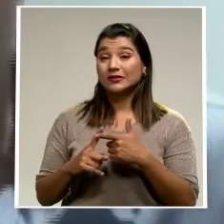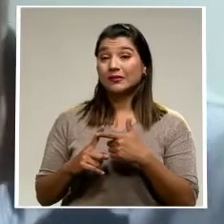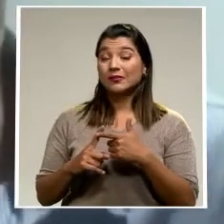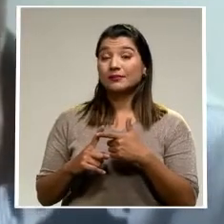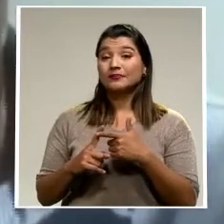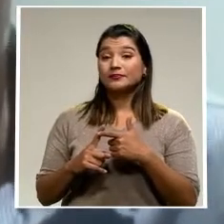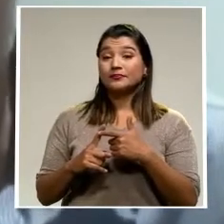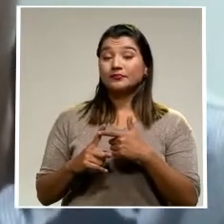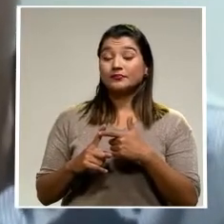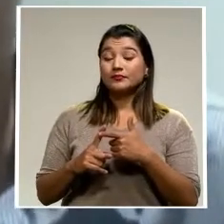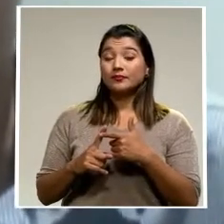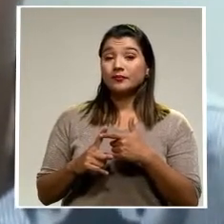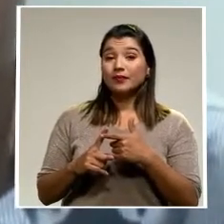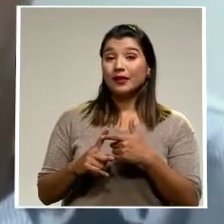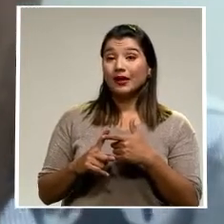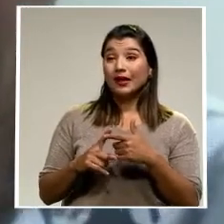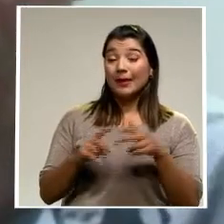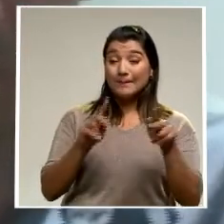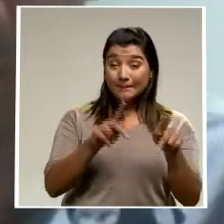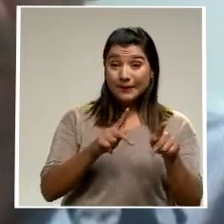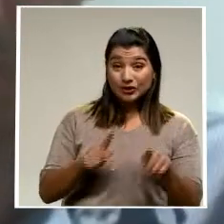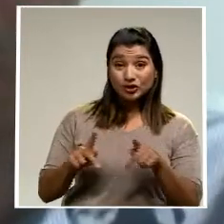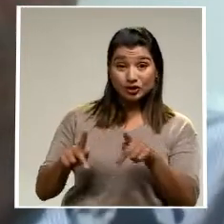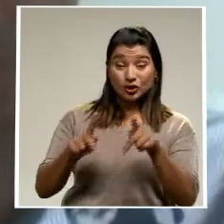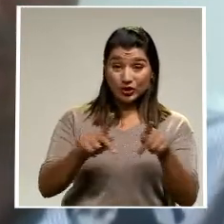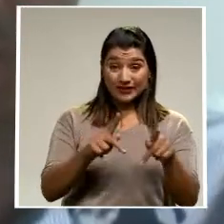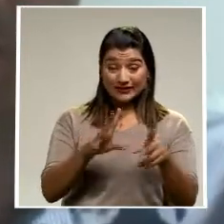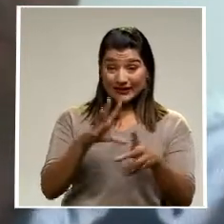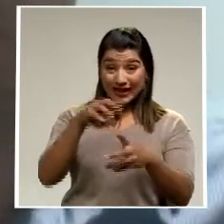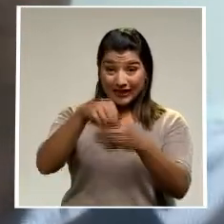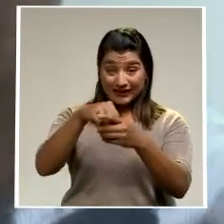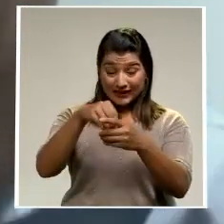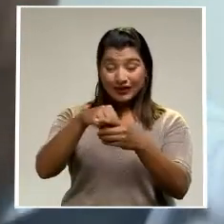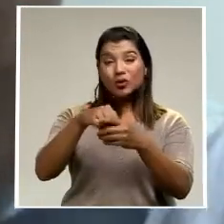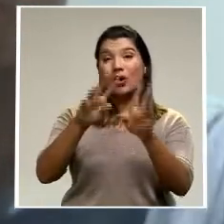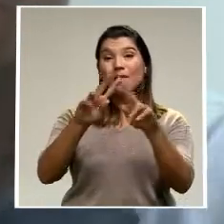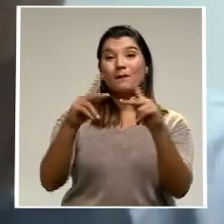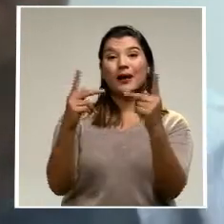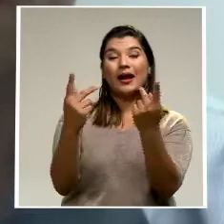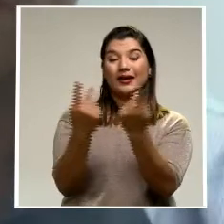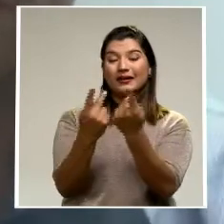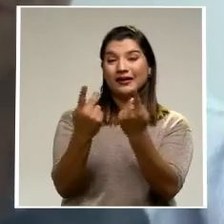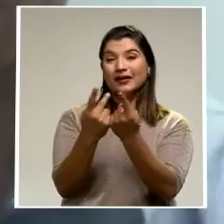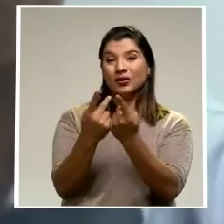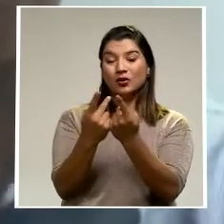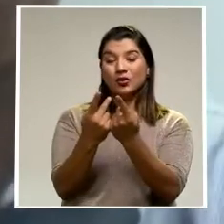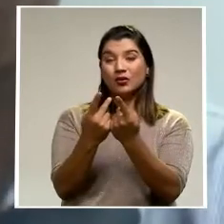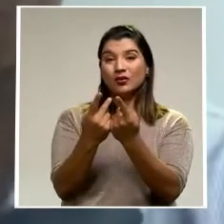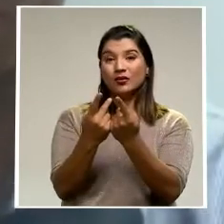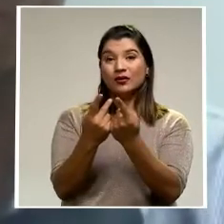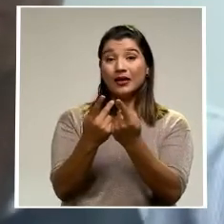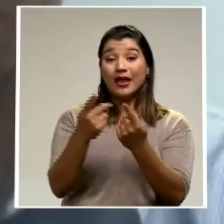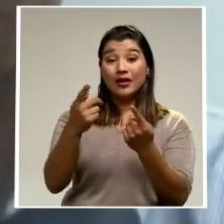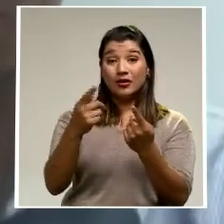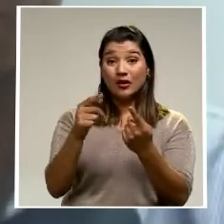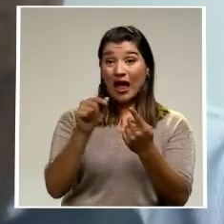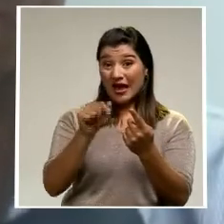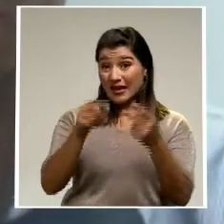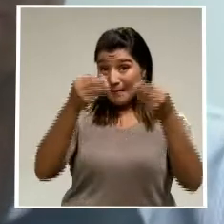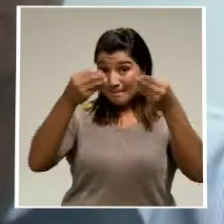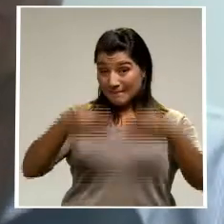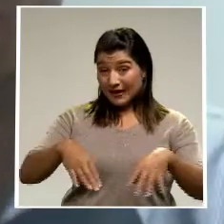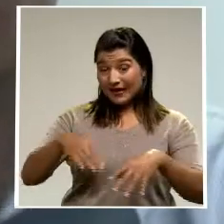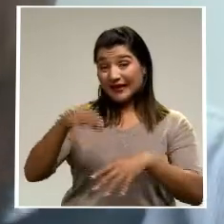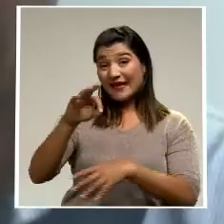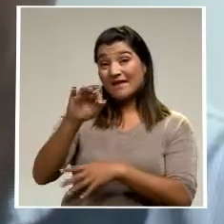entre internos, entre personas que forman parte de la maquinaria, perdería Figueres.